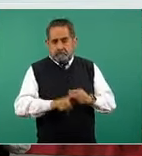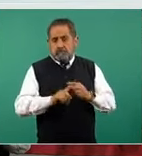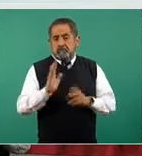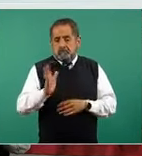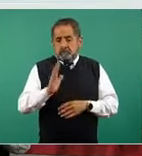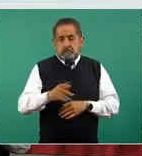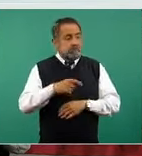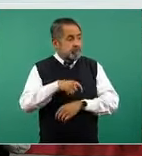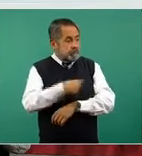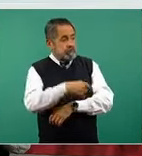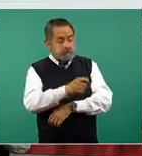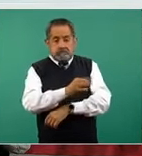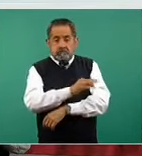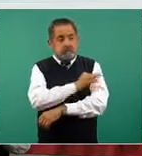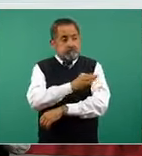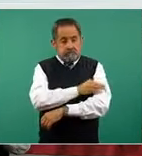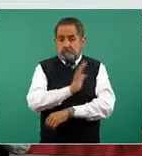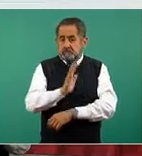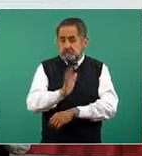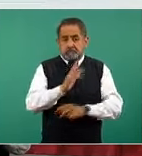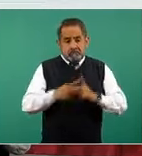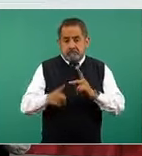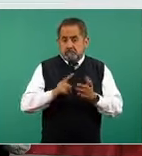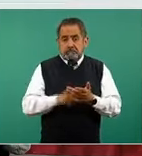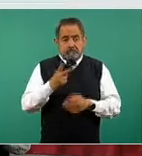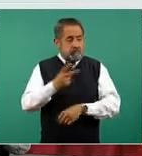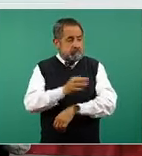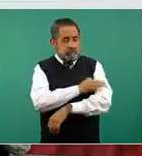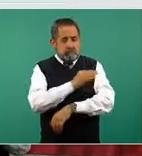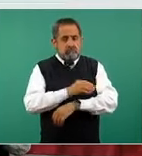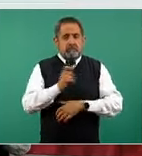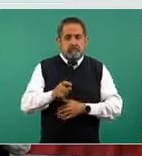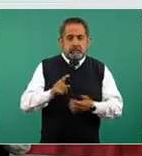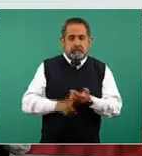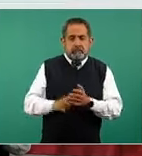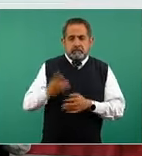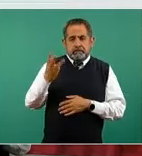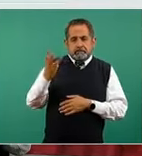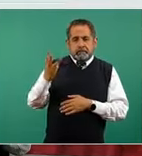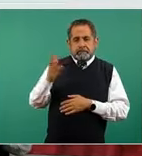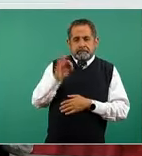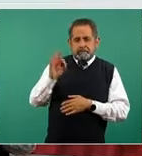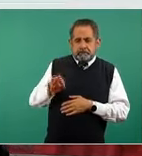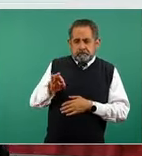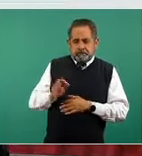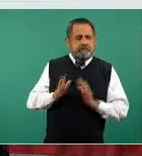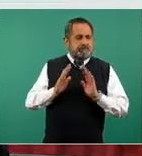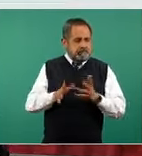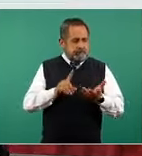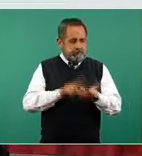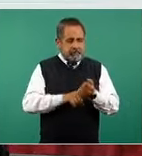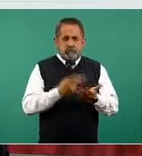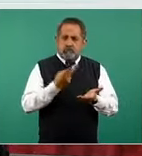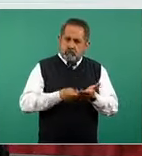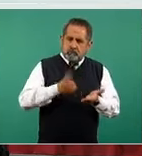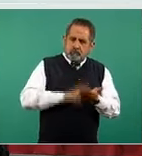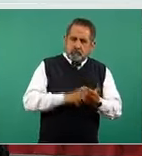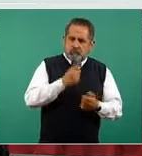ya están recibiendo también la segunda dosis. 3% sería el avance para el día de hoy, serían